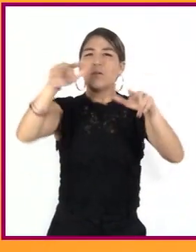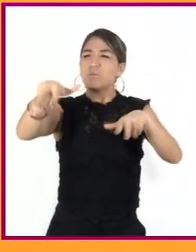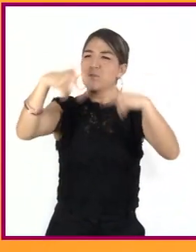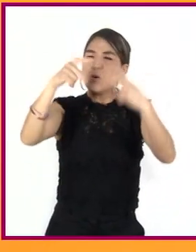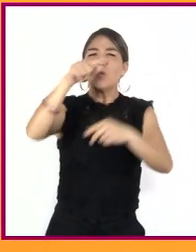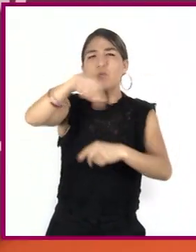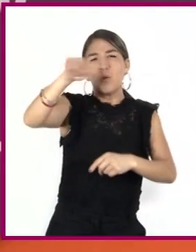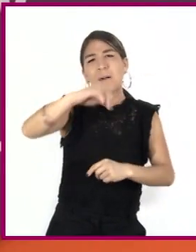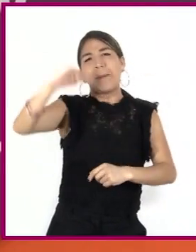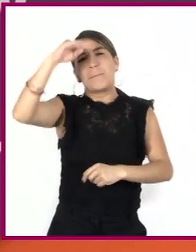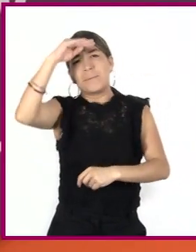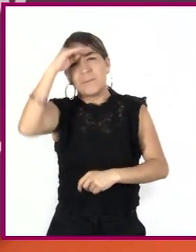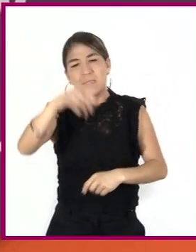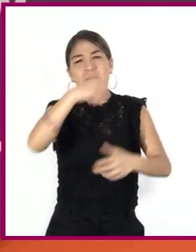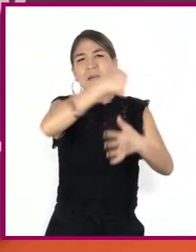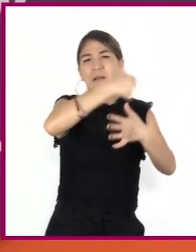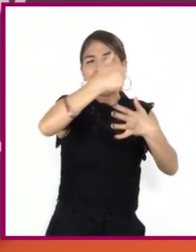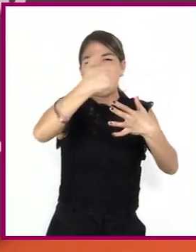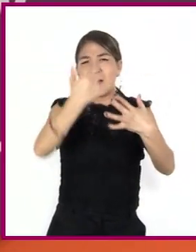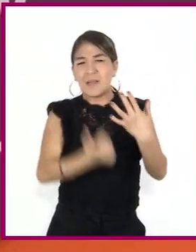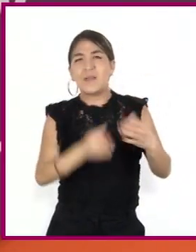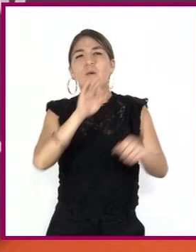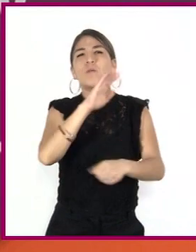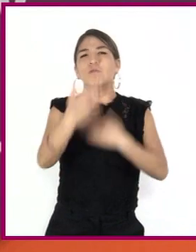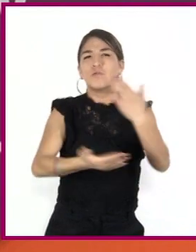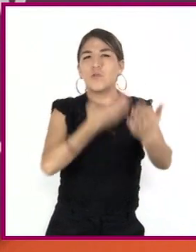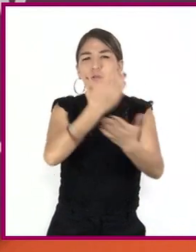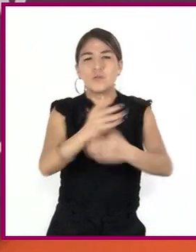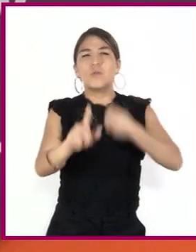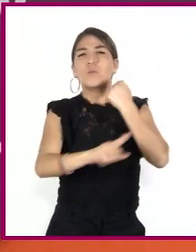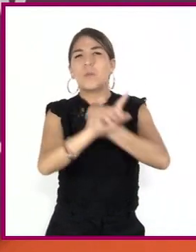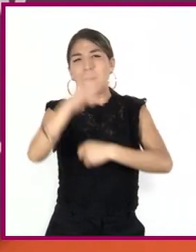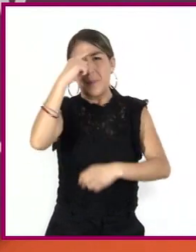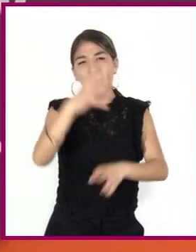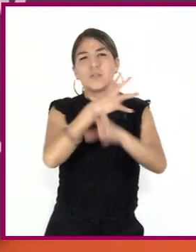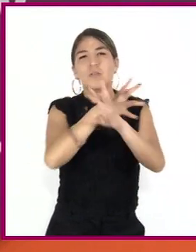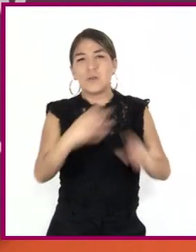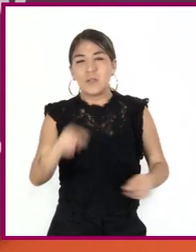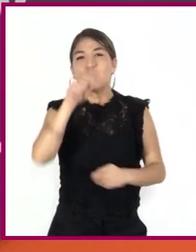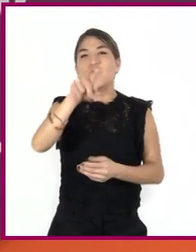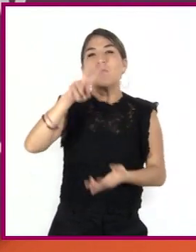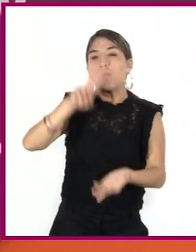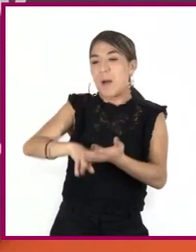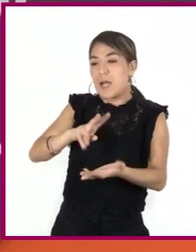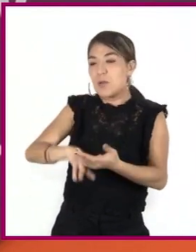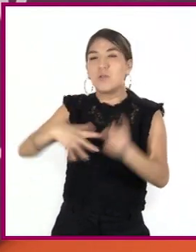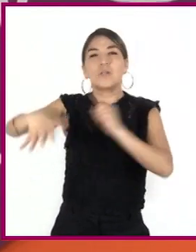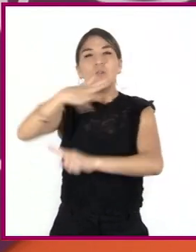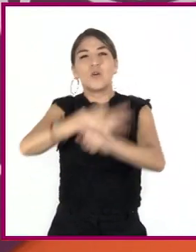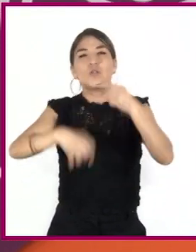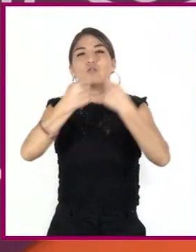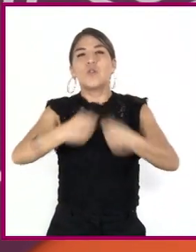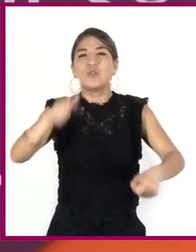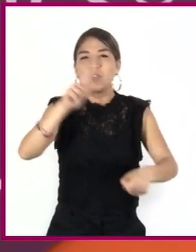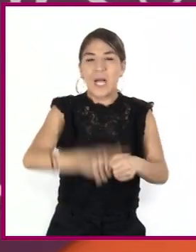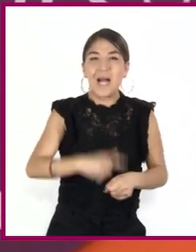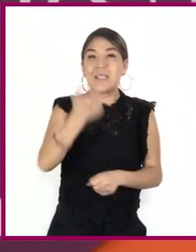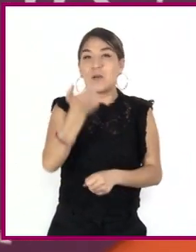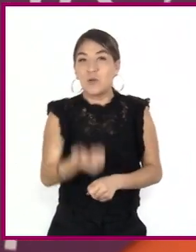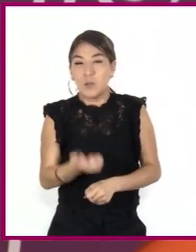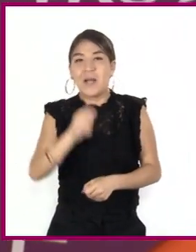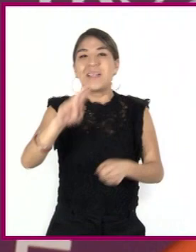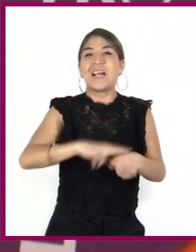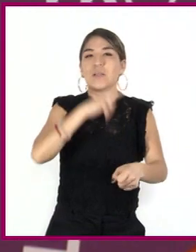analicen detenidamente cada alternativa de solución planteada, valoren sus efectos sociales, naturales, económicos